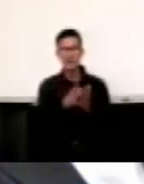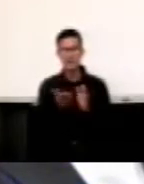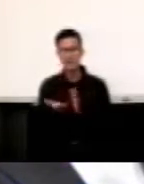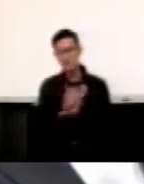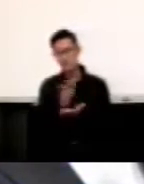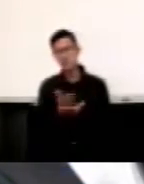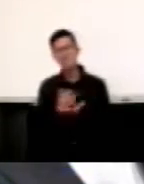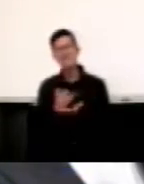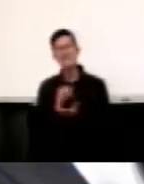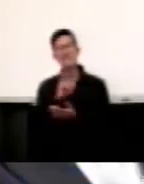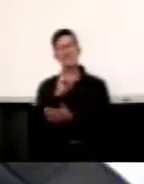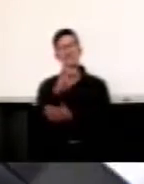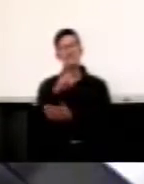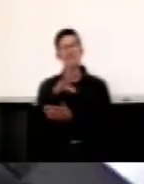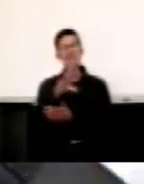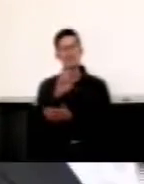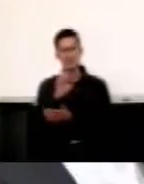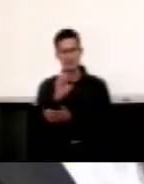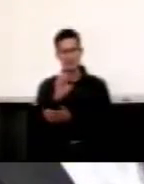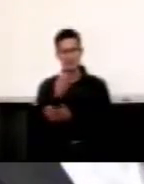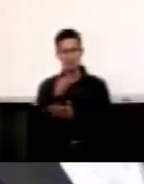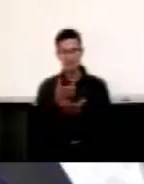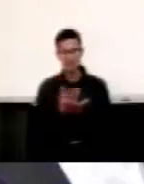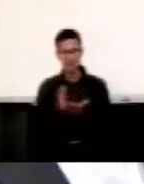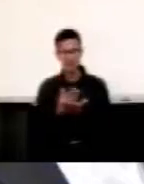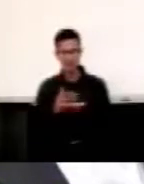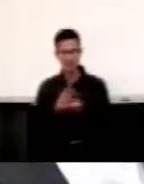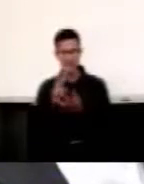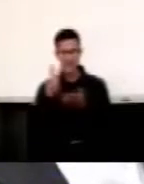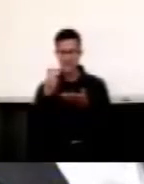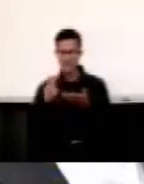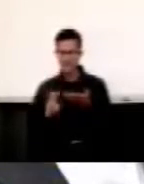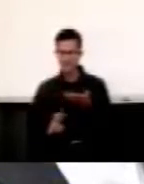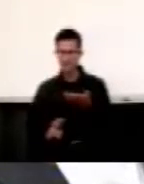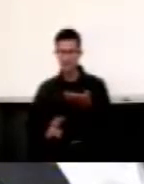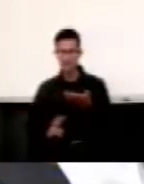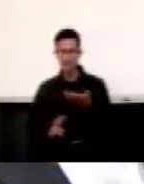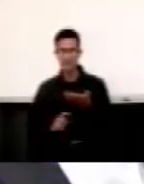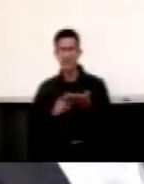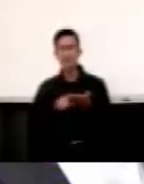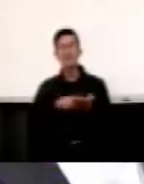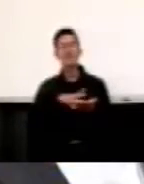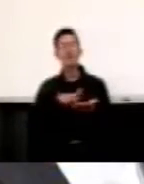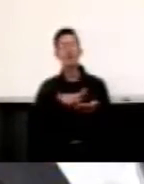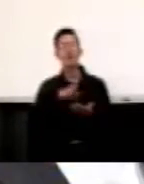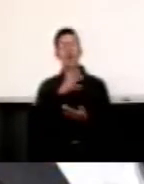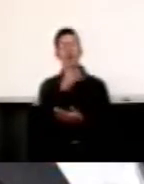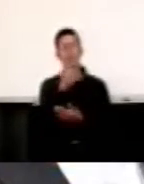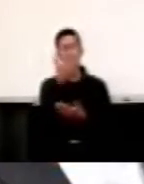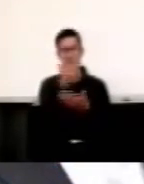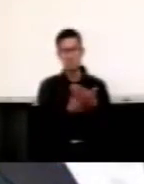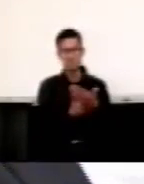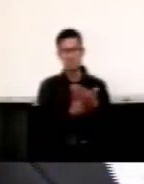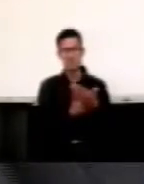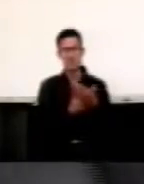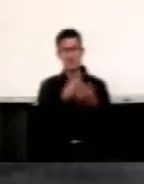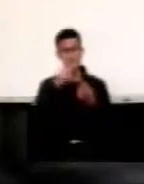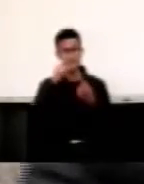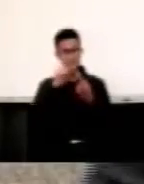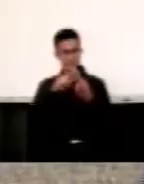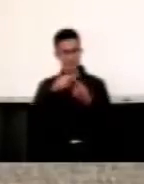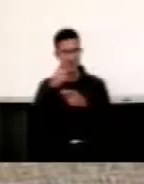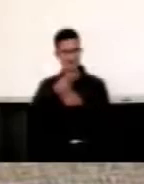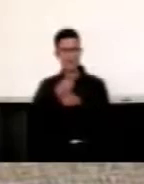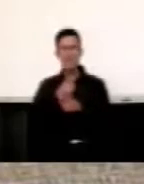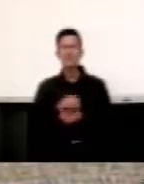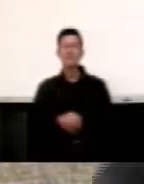al índice del mismo. Y bueno, este libro está repartido en cuatro capítulos. El primer capítulo trata